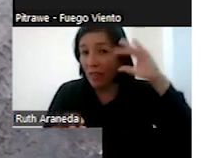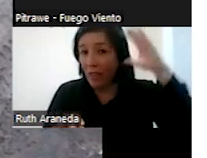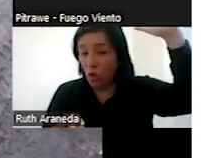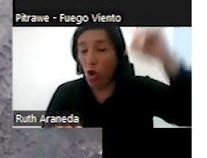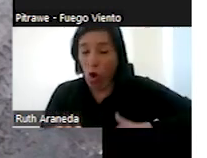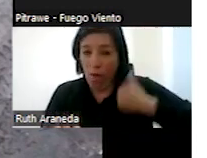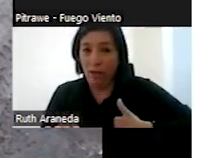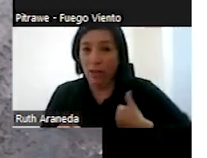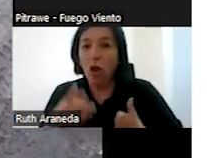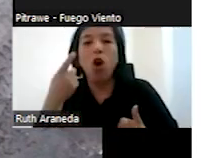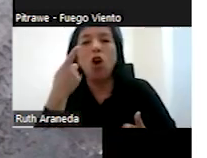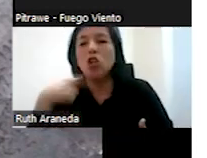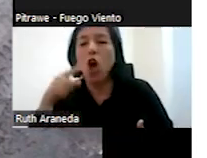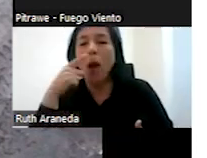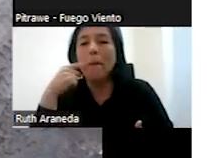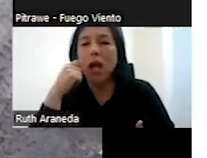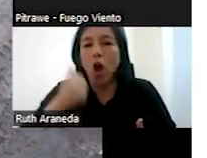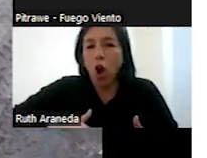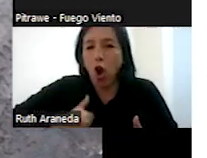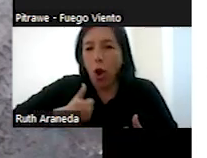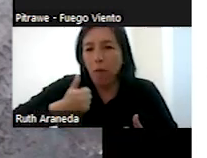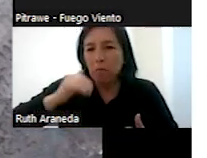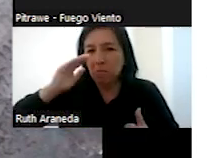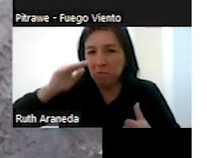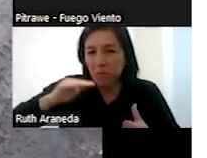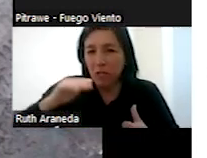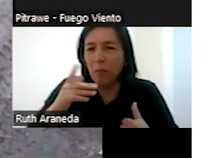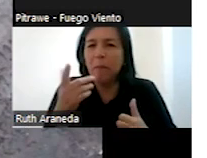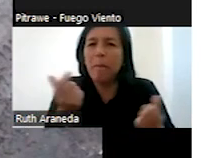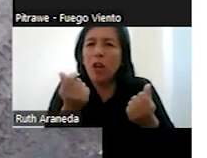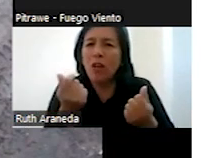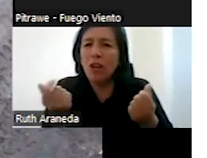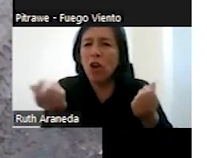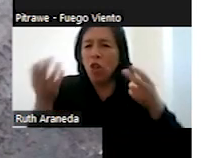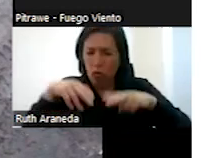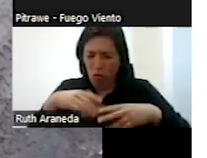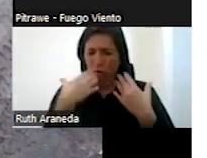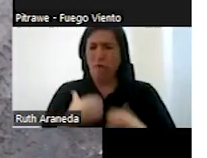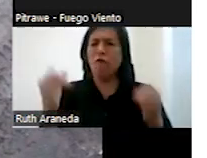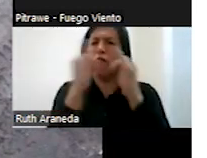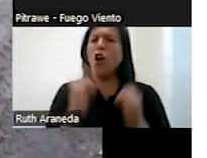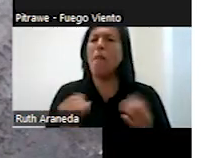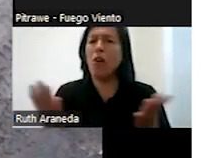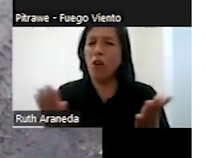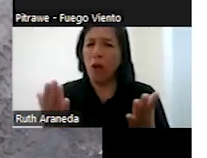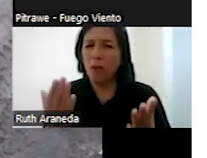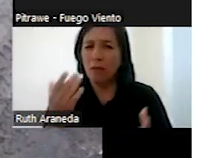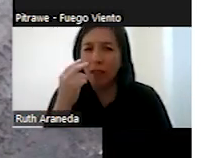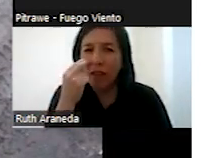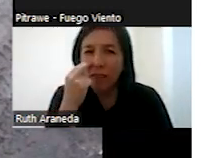digamos, con un joven un poco menor de edad, pero con una postura muy extrema. Aquí empezamos a ver en el alfarero temprano una variedad